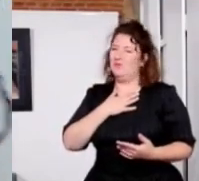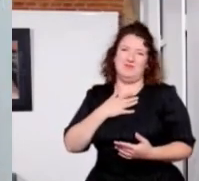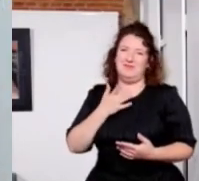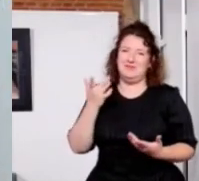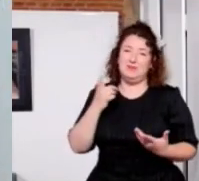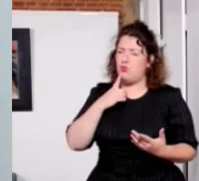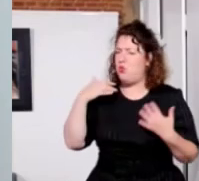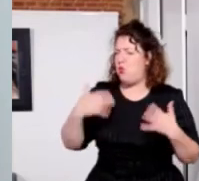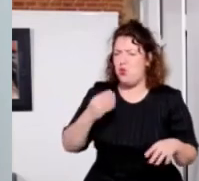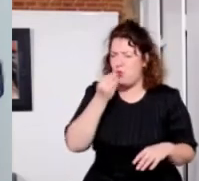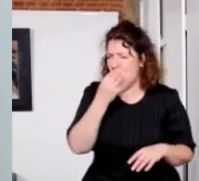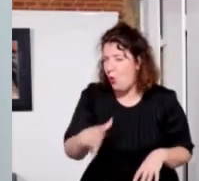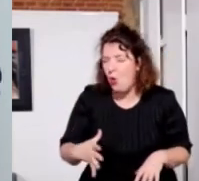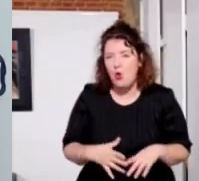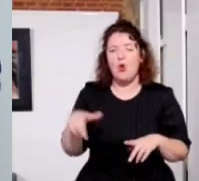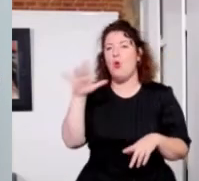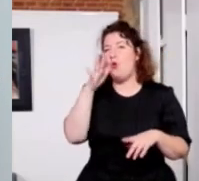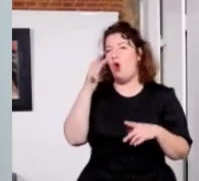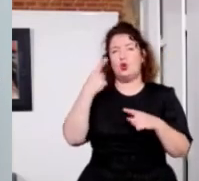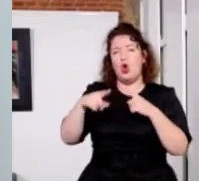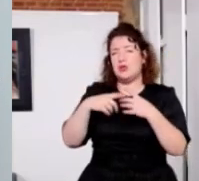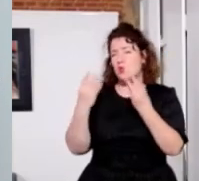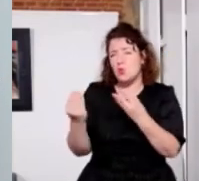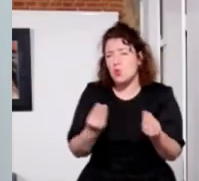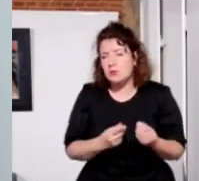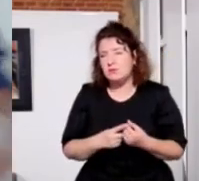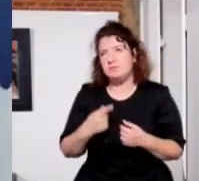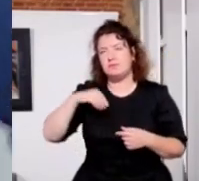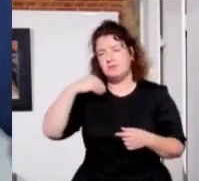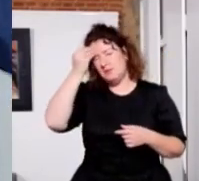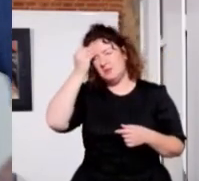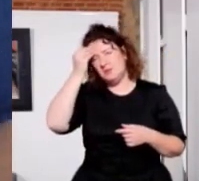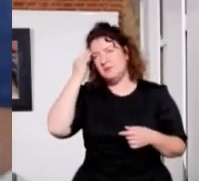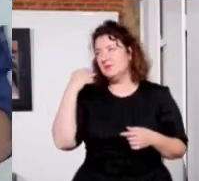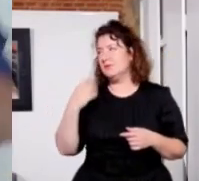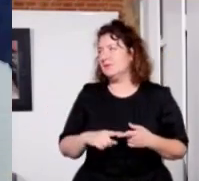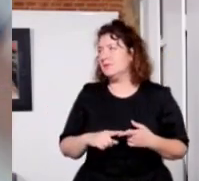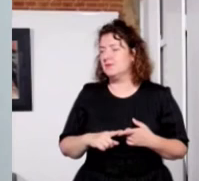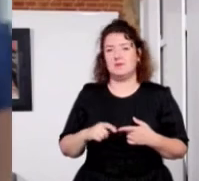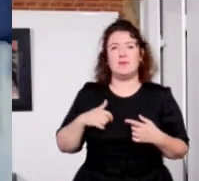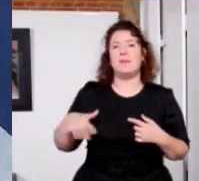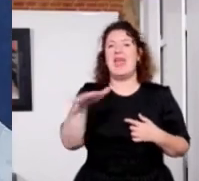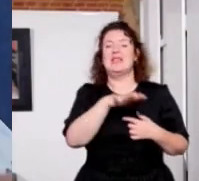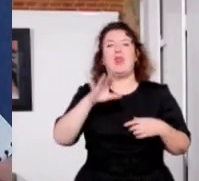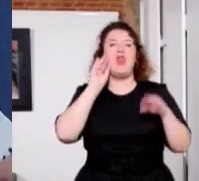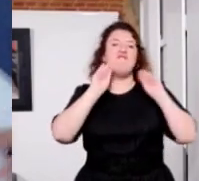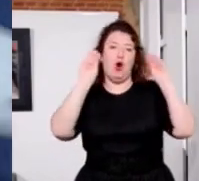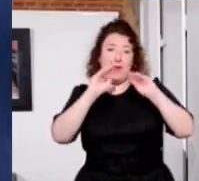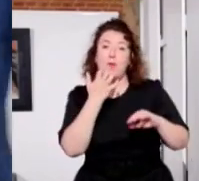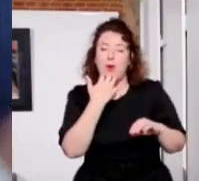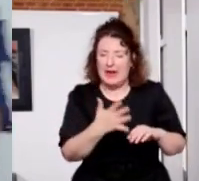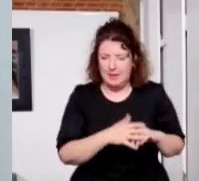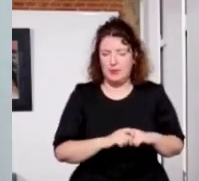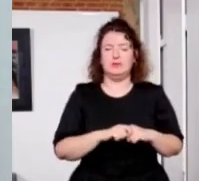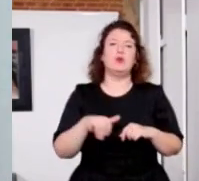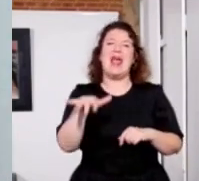va a ser la caña, porque va a tener un montón de cosas. Y dijimos, bueno, va a tener un espacio de formación, ¿no? Va a tener un